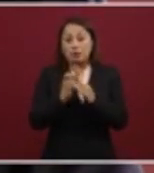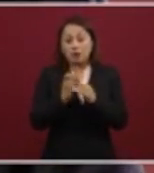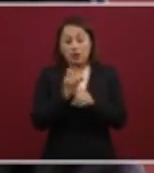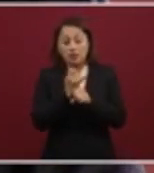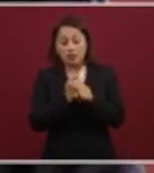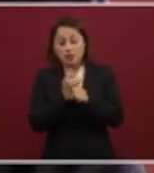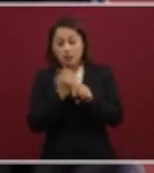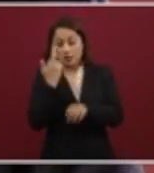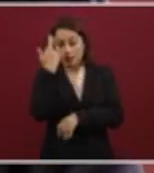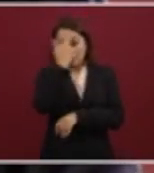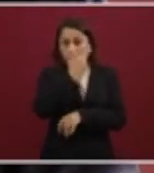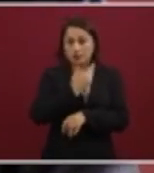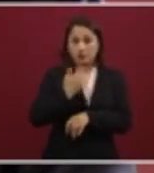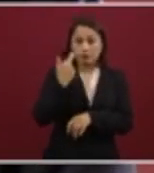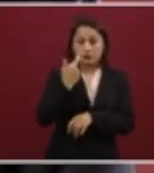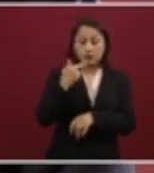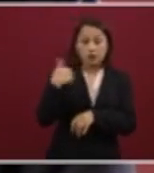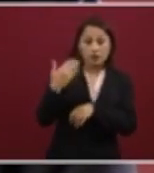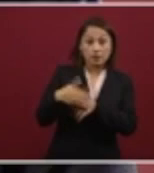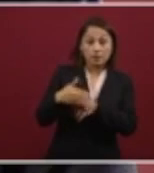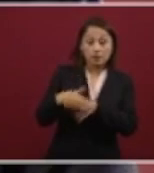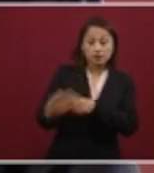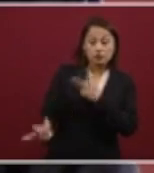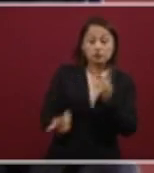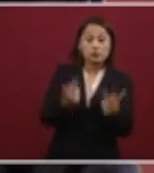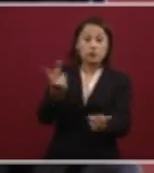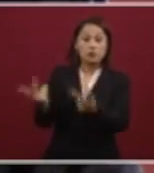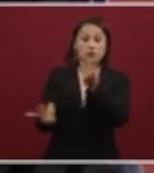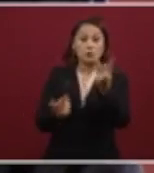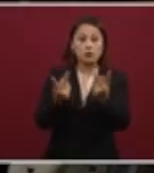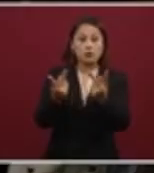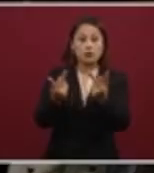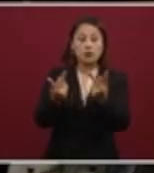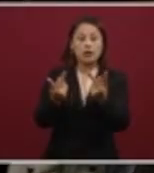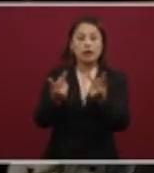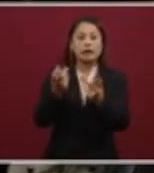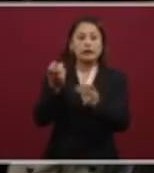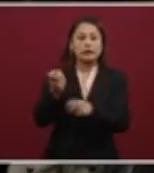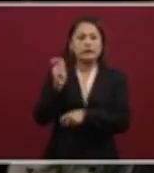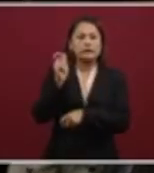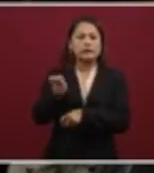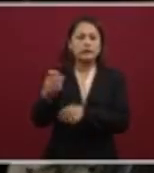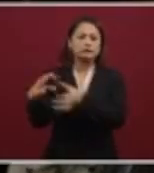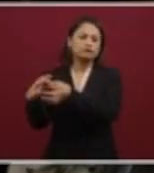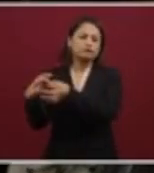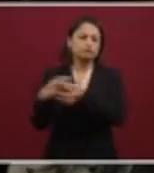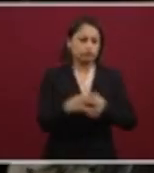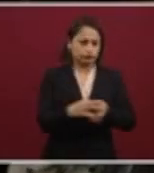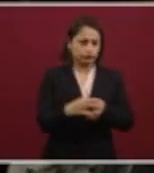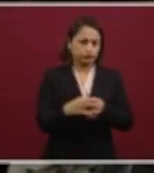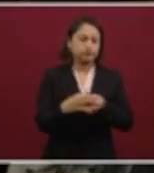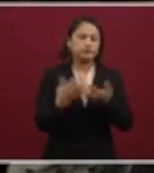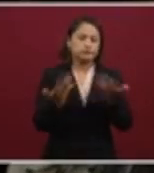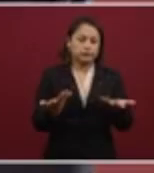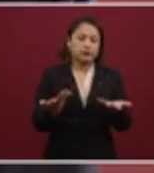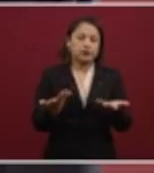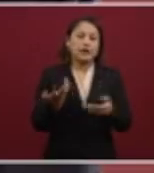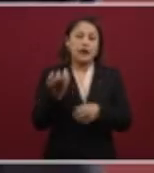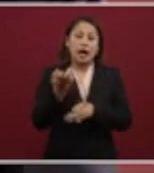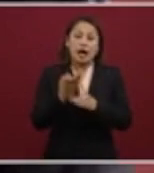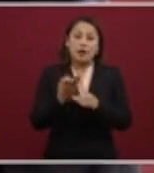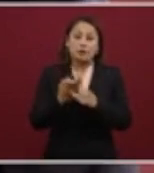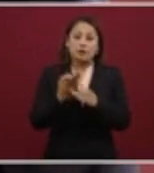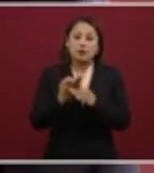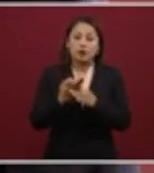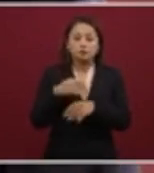limitaciones para que sea una consulta vinculatoria. Todo eso se está viendo. Entonces, se tiene